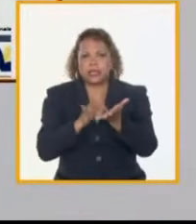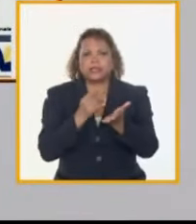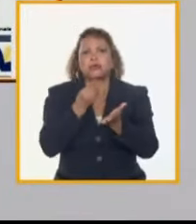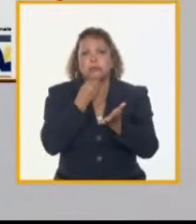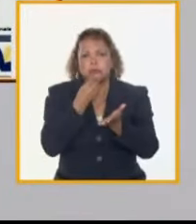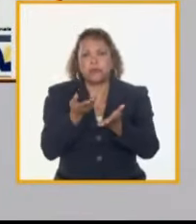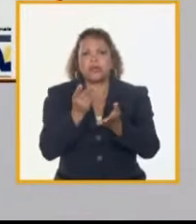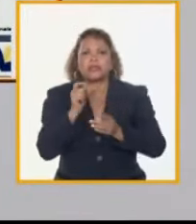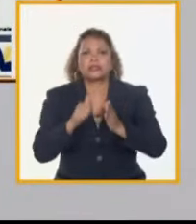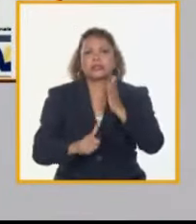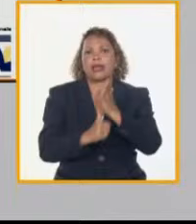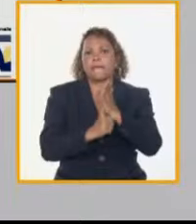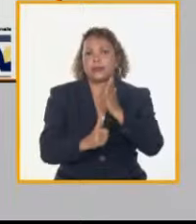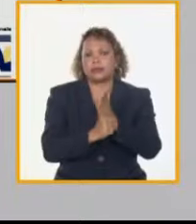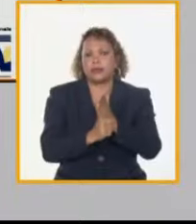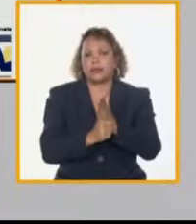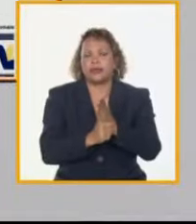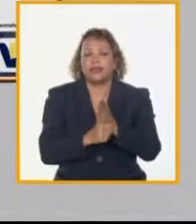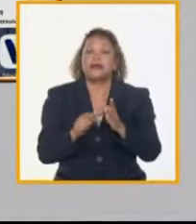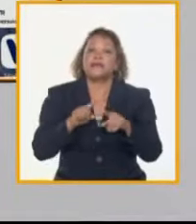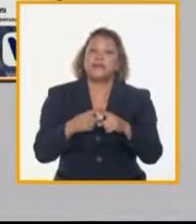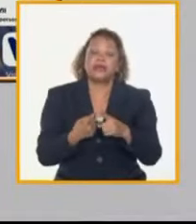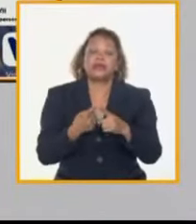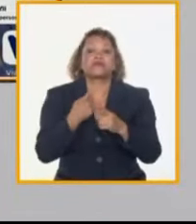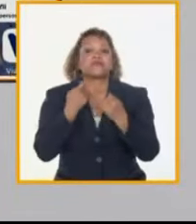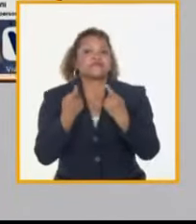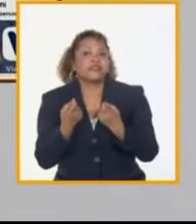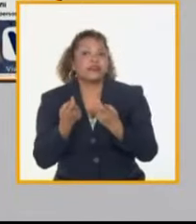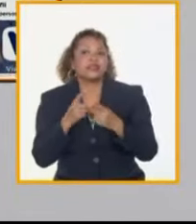sí tiene capacidades. Todo está en la destreza